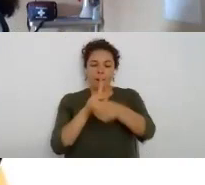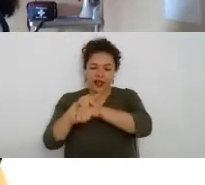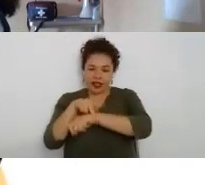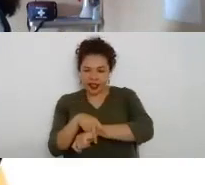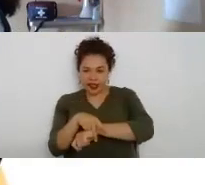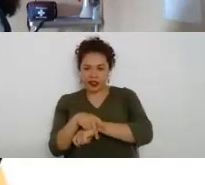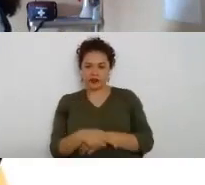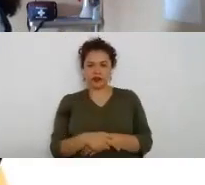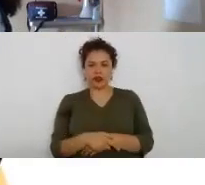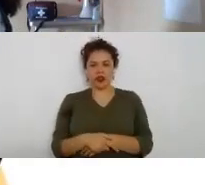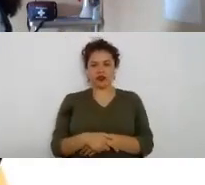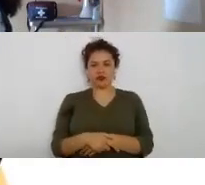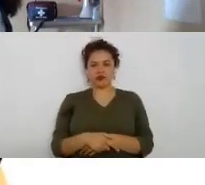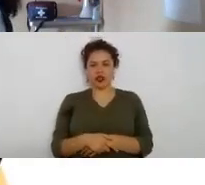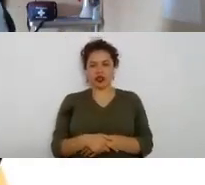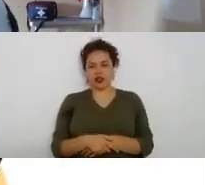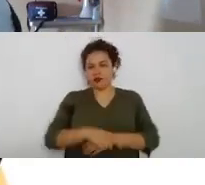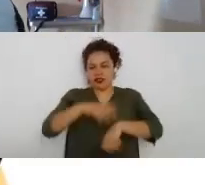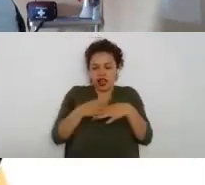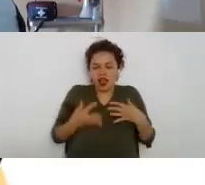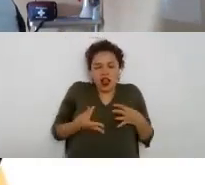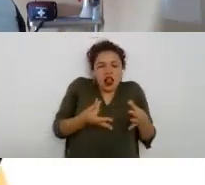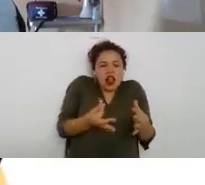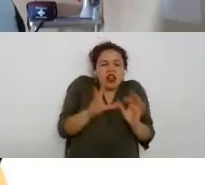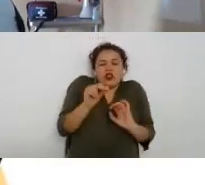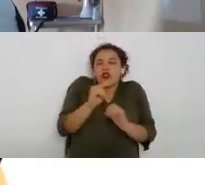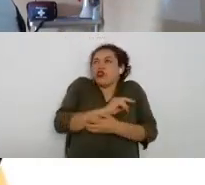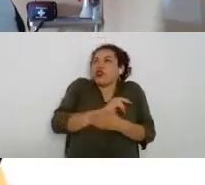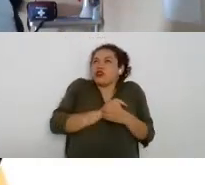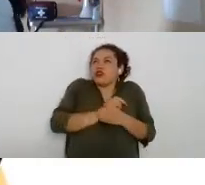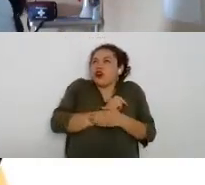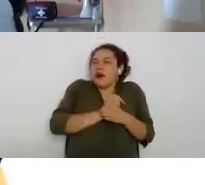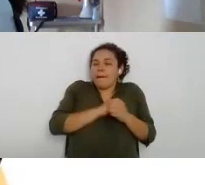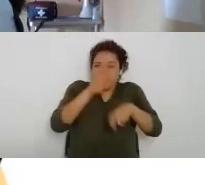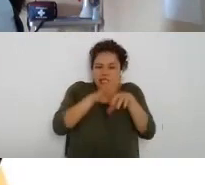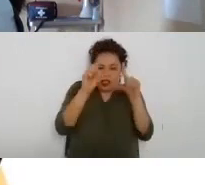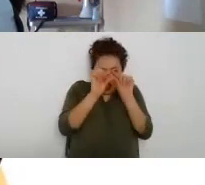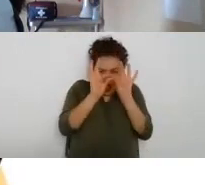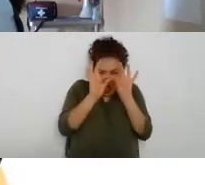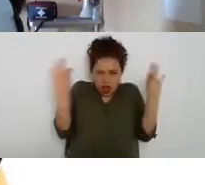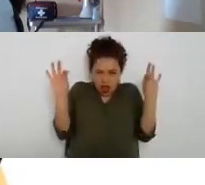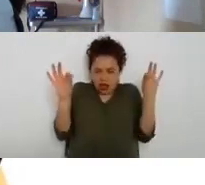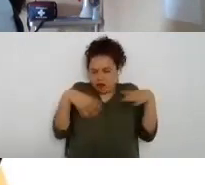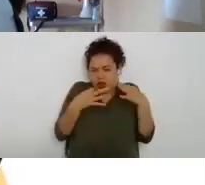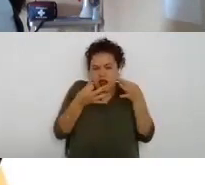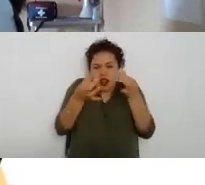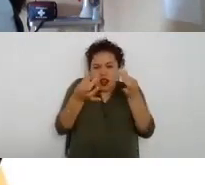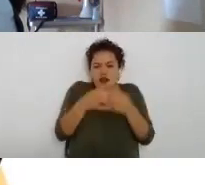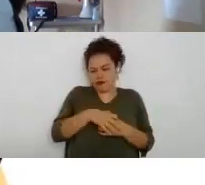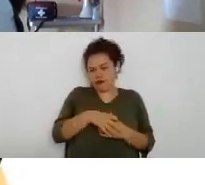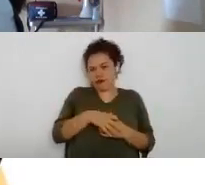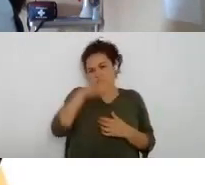son más que sensibles, es más delgada, más fina, por así decirlo, que la de